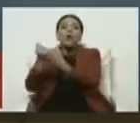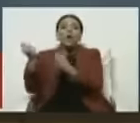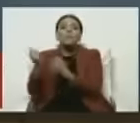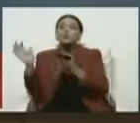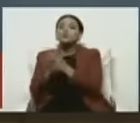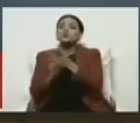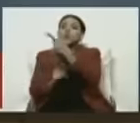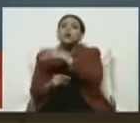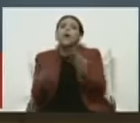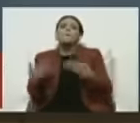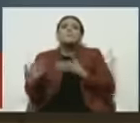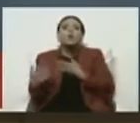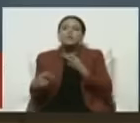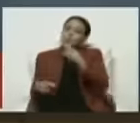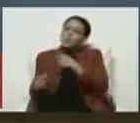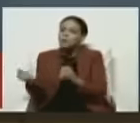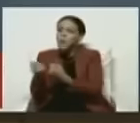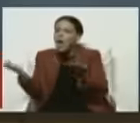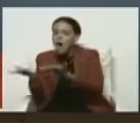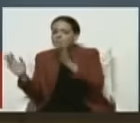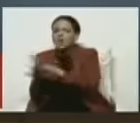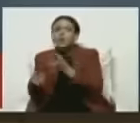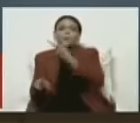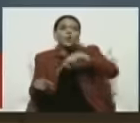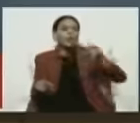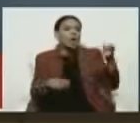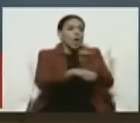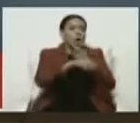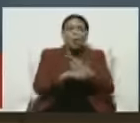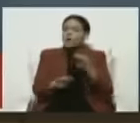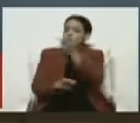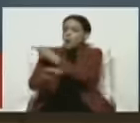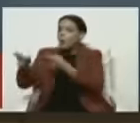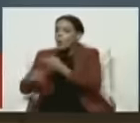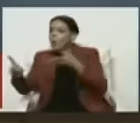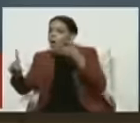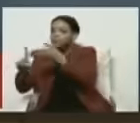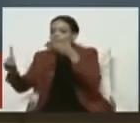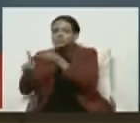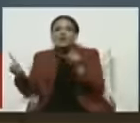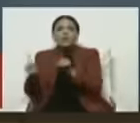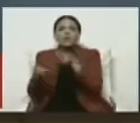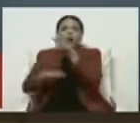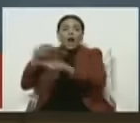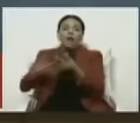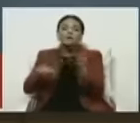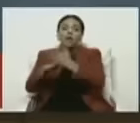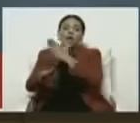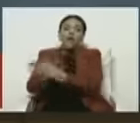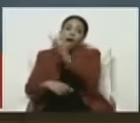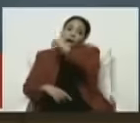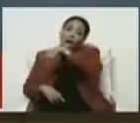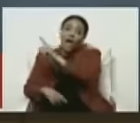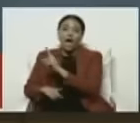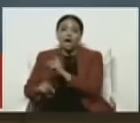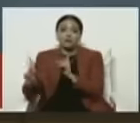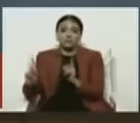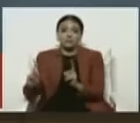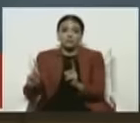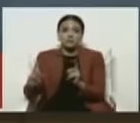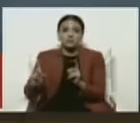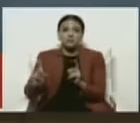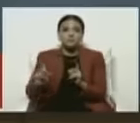como ocurrió con el asesino de Orlando Figuera, quemado vivo en la Plaza